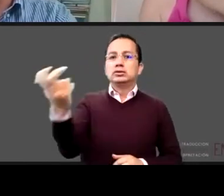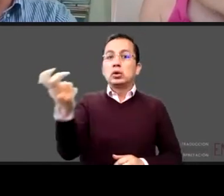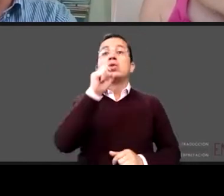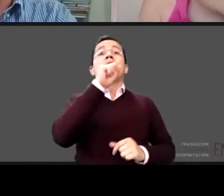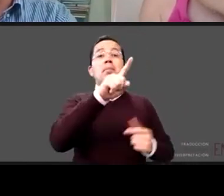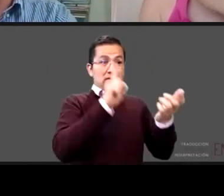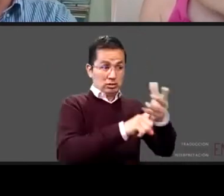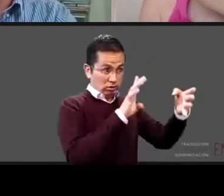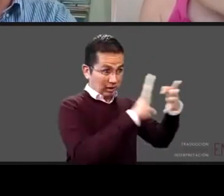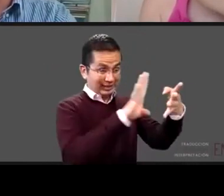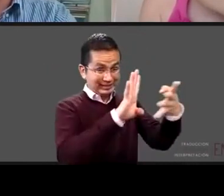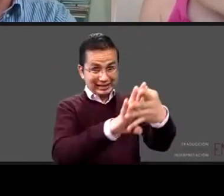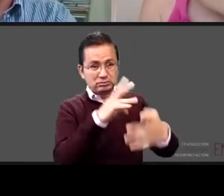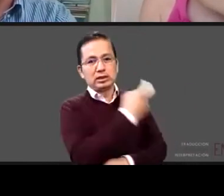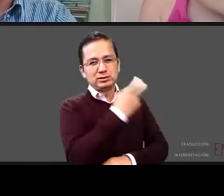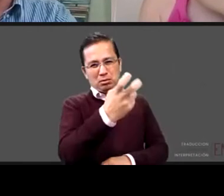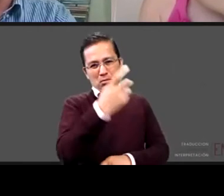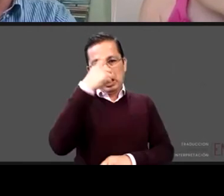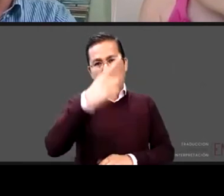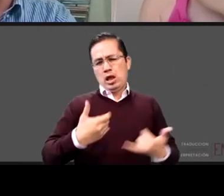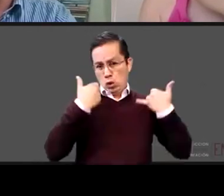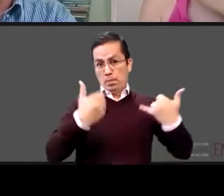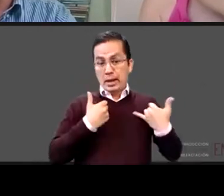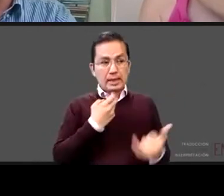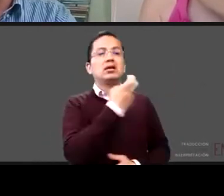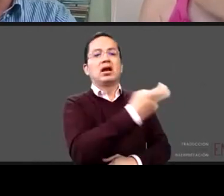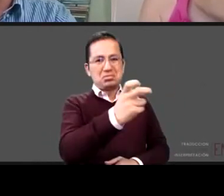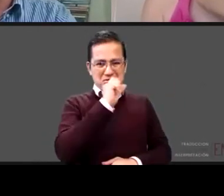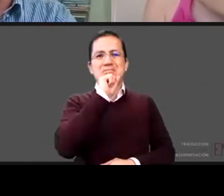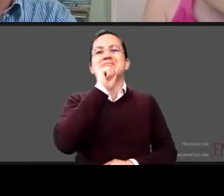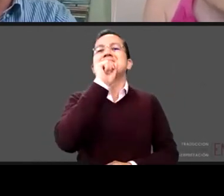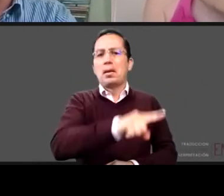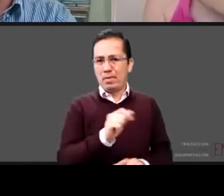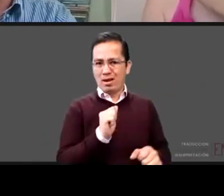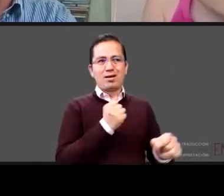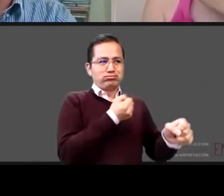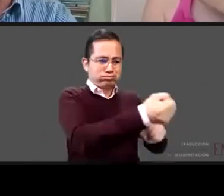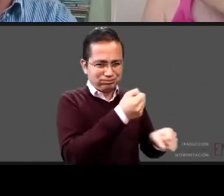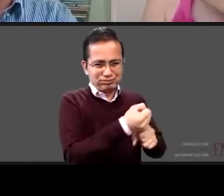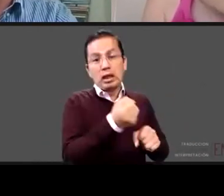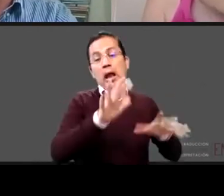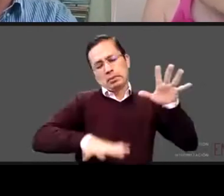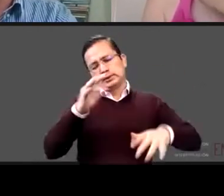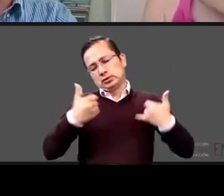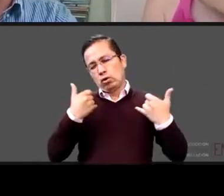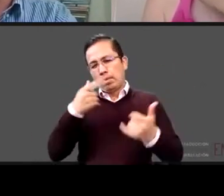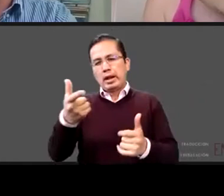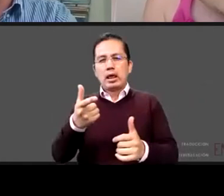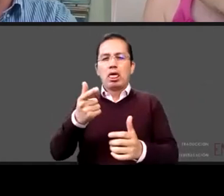se encuentran las y los adolescentes que han tenido algún conflicto con la ley